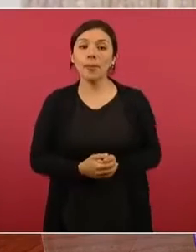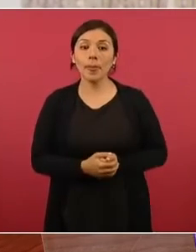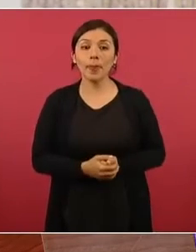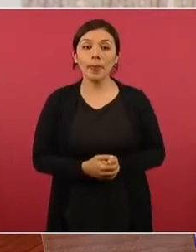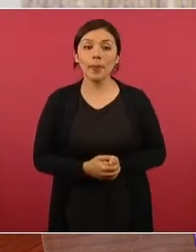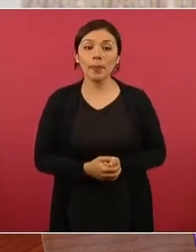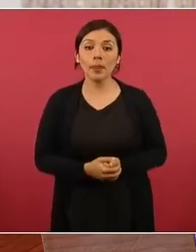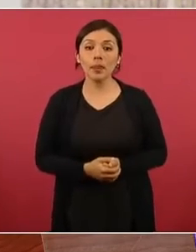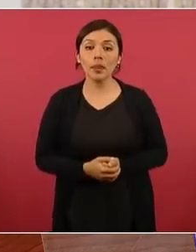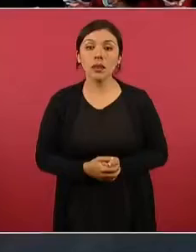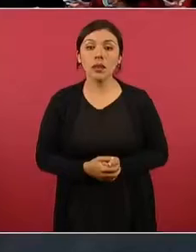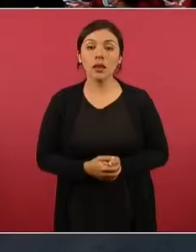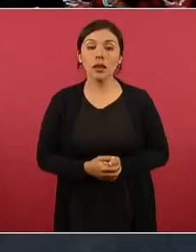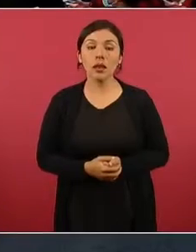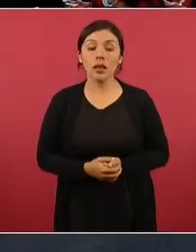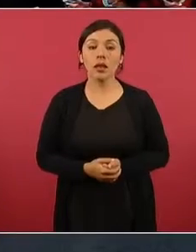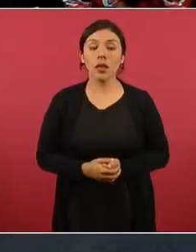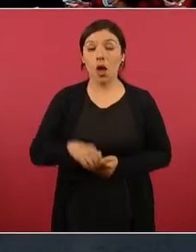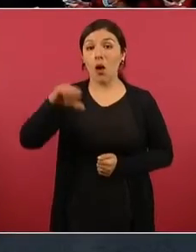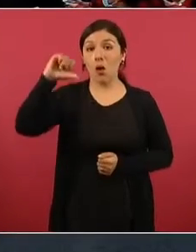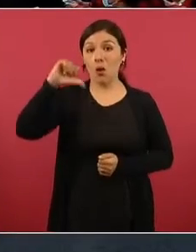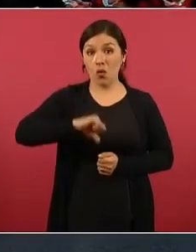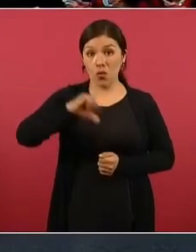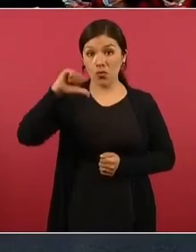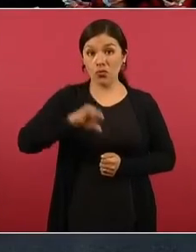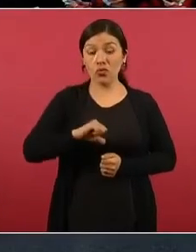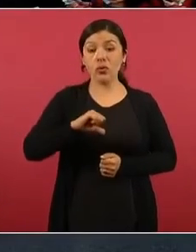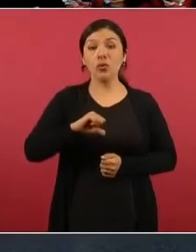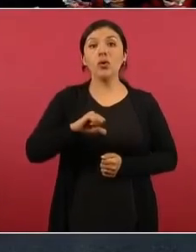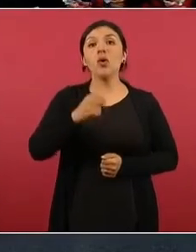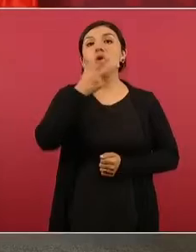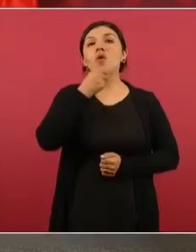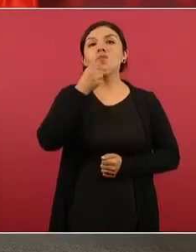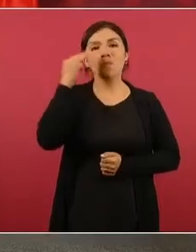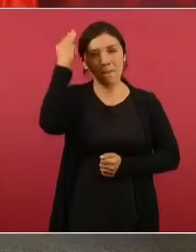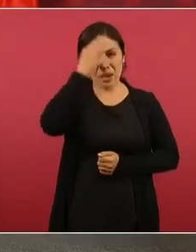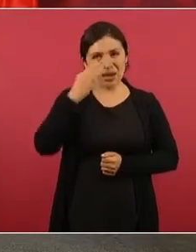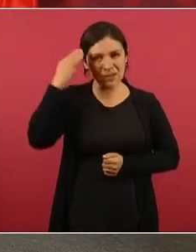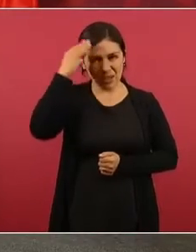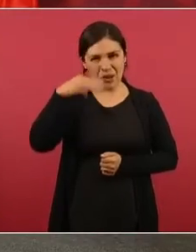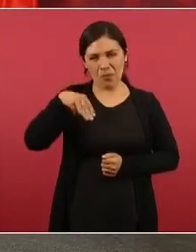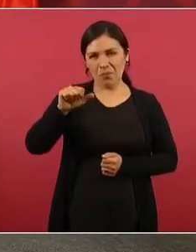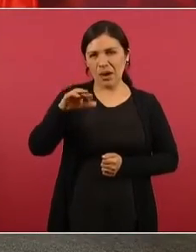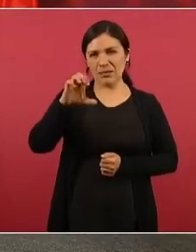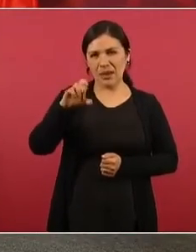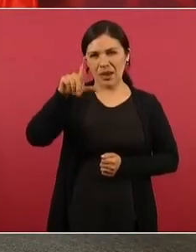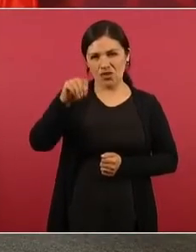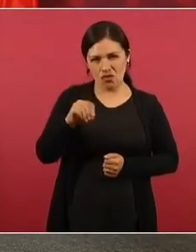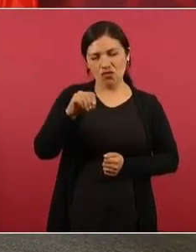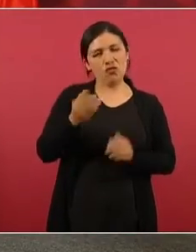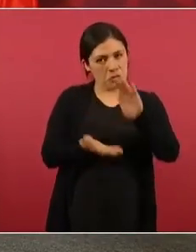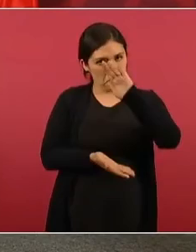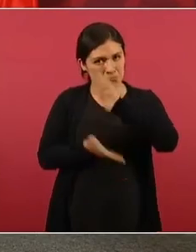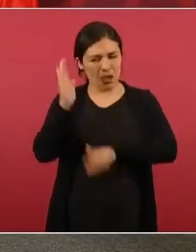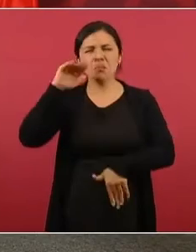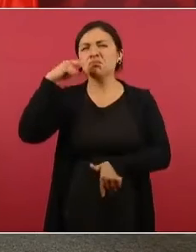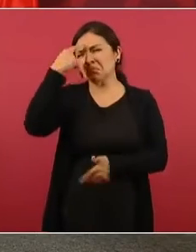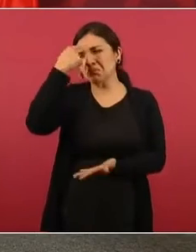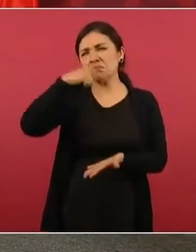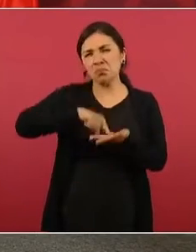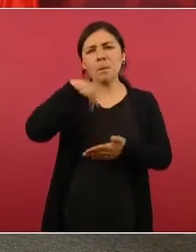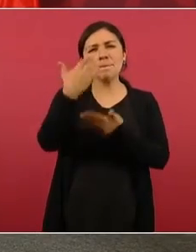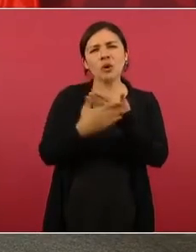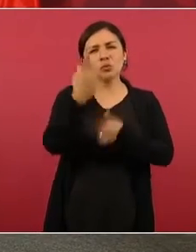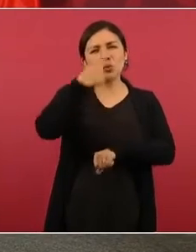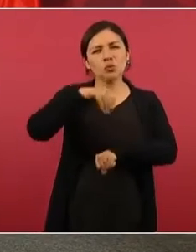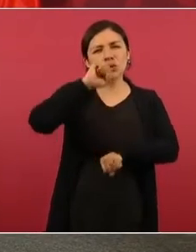Se está trabajando. Se va hoy Marcelo, yo creo que va a ser hasta la próxima semana, que